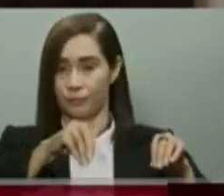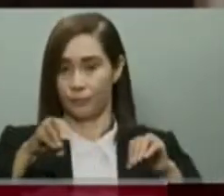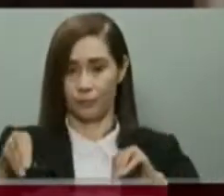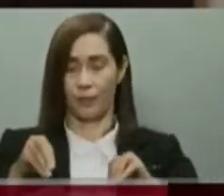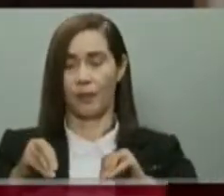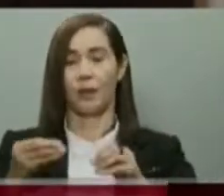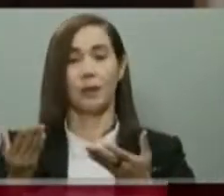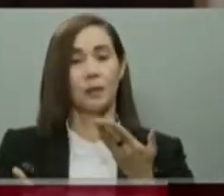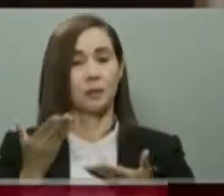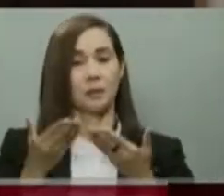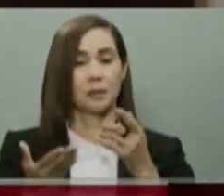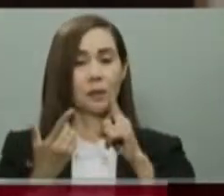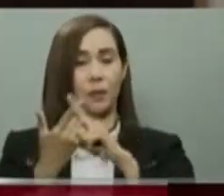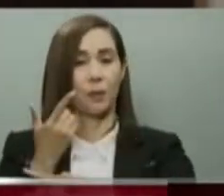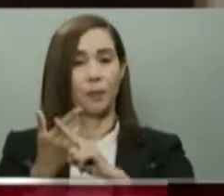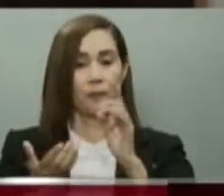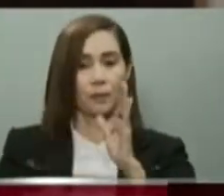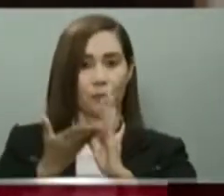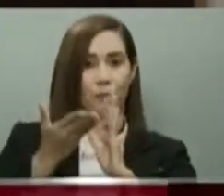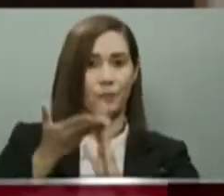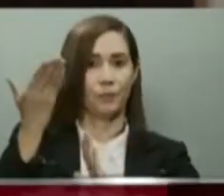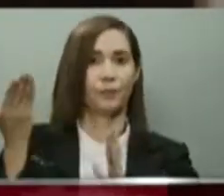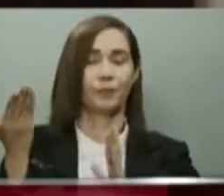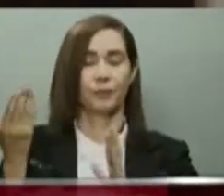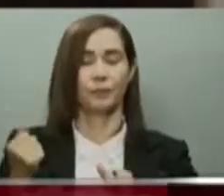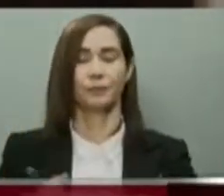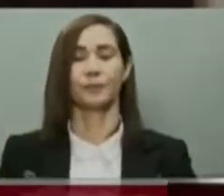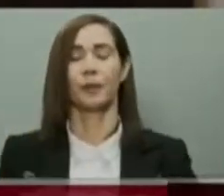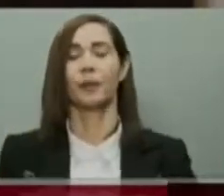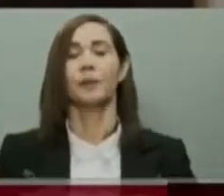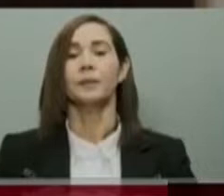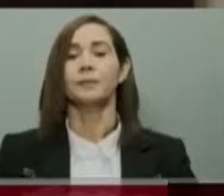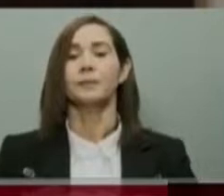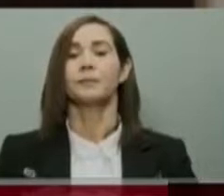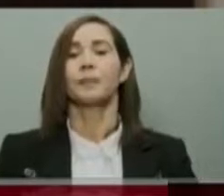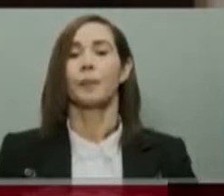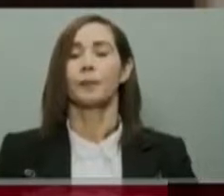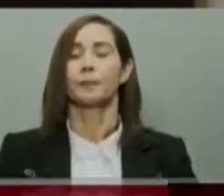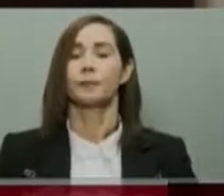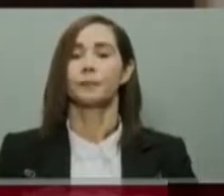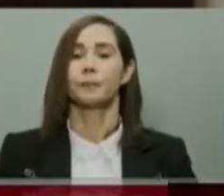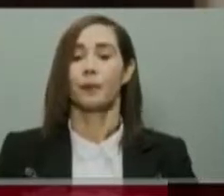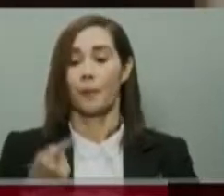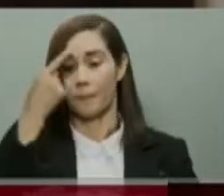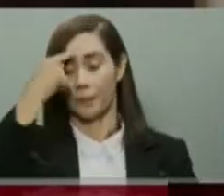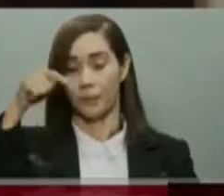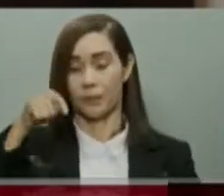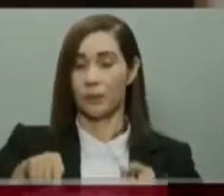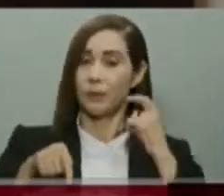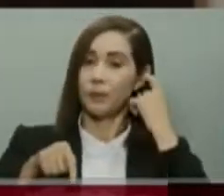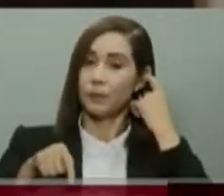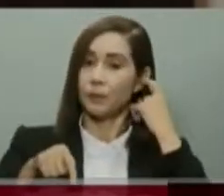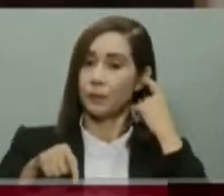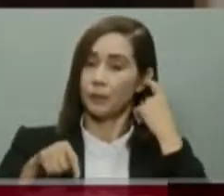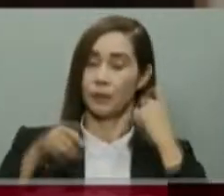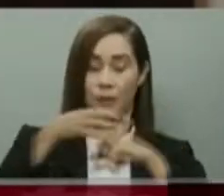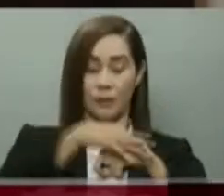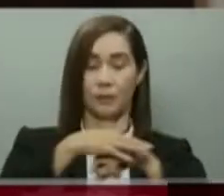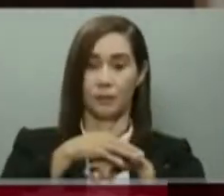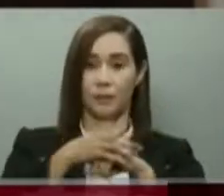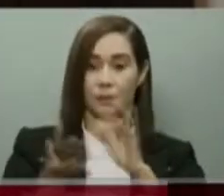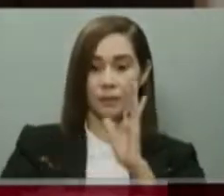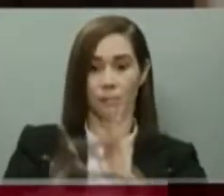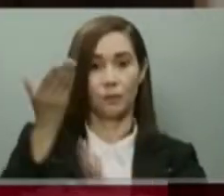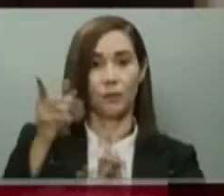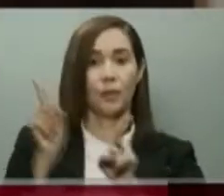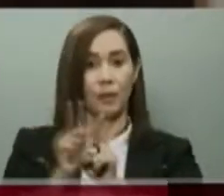por algunos meses más como las fuerzas impulsoras detrás de los altos precios de los